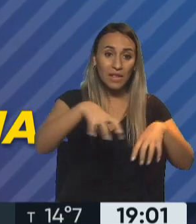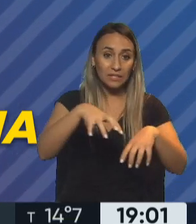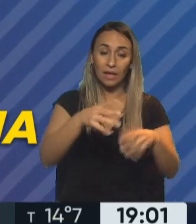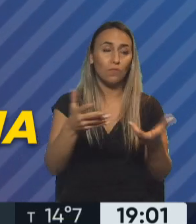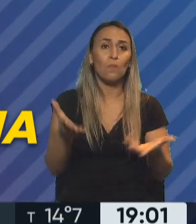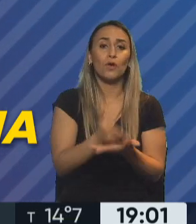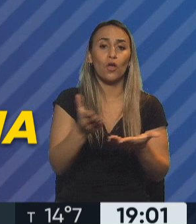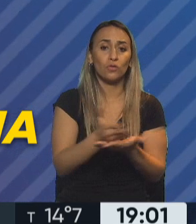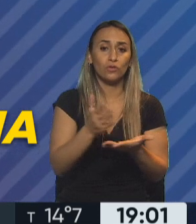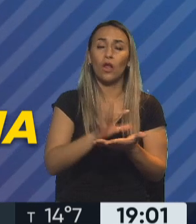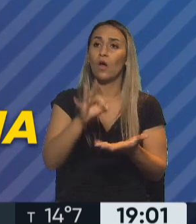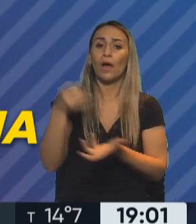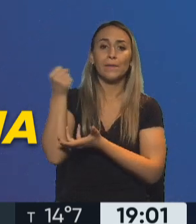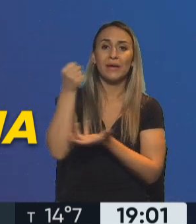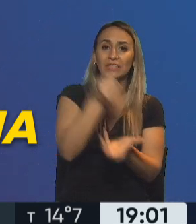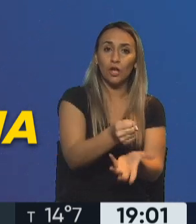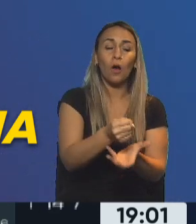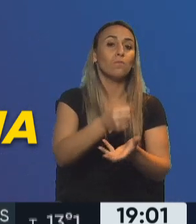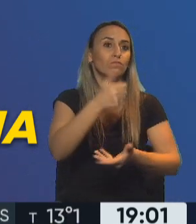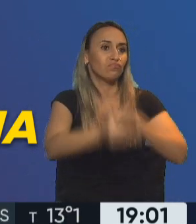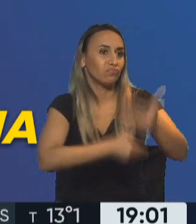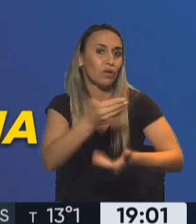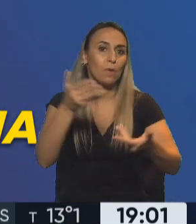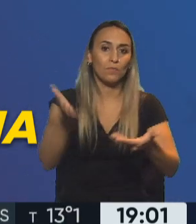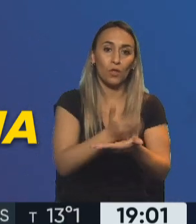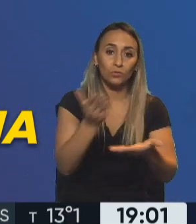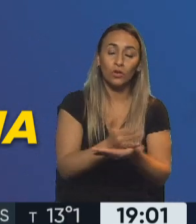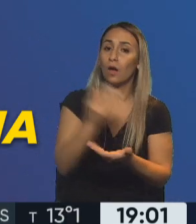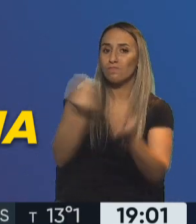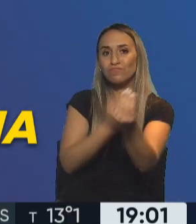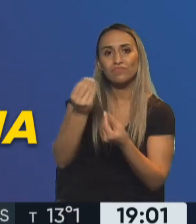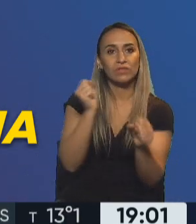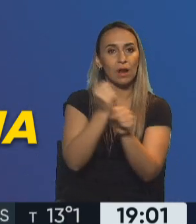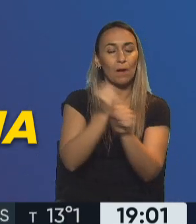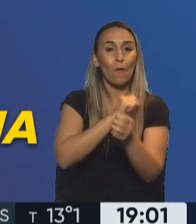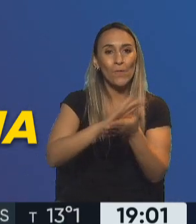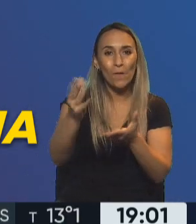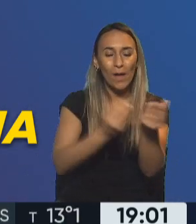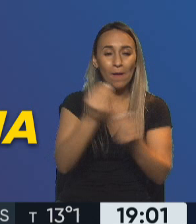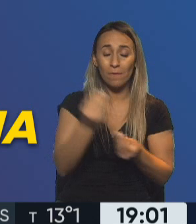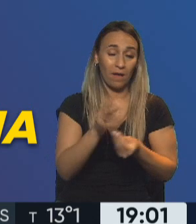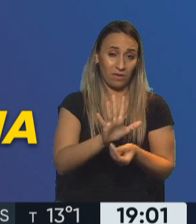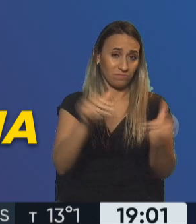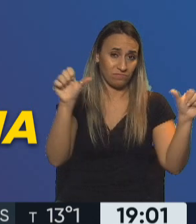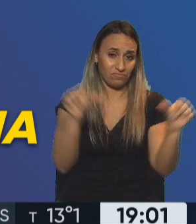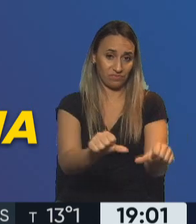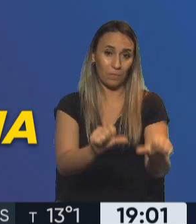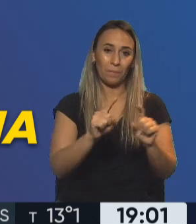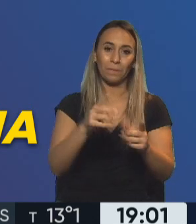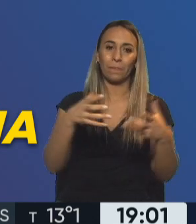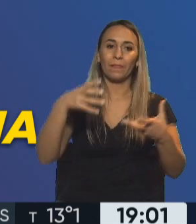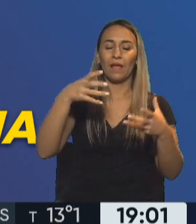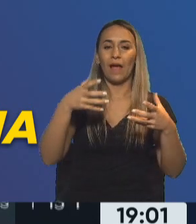la realización de inversiones productivas y la generación de nuevos empleos, dice la Asociación Empresaria Argentina, la EA,